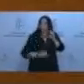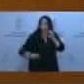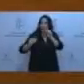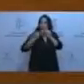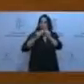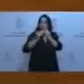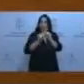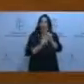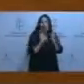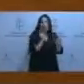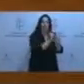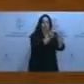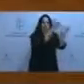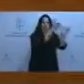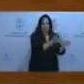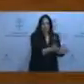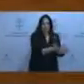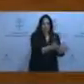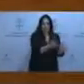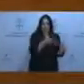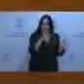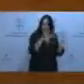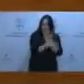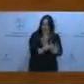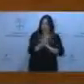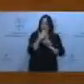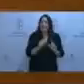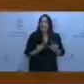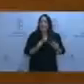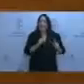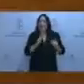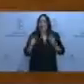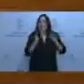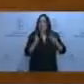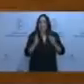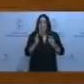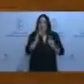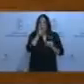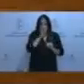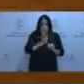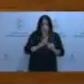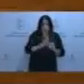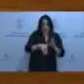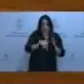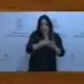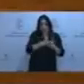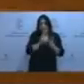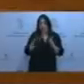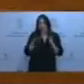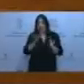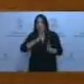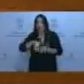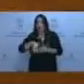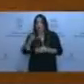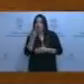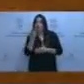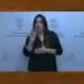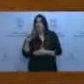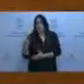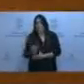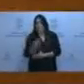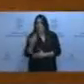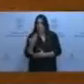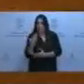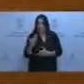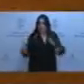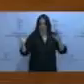la contra. Y me explico. Si empezamos desde la primera etapa de educación infantil hasta la última etapa escolar, hasta el bachillerato, vemos que